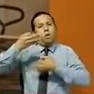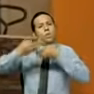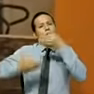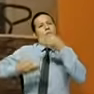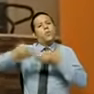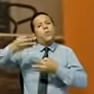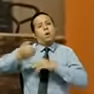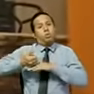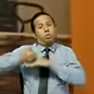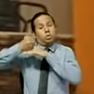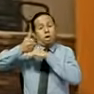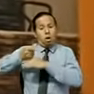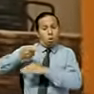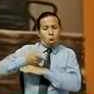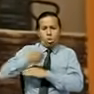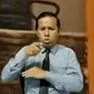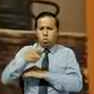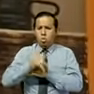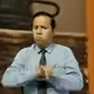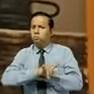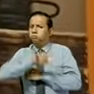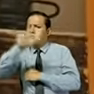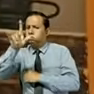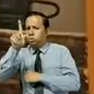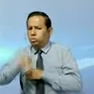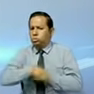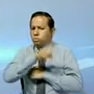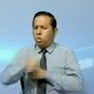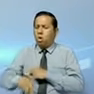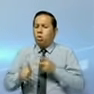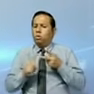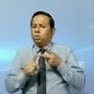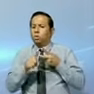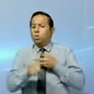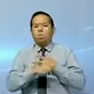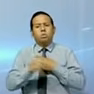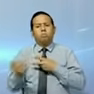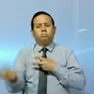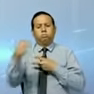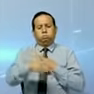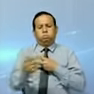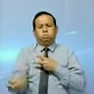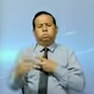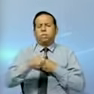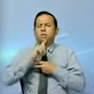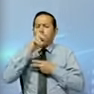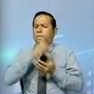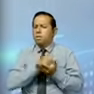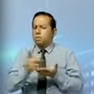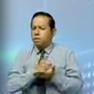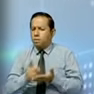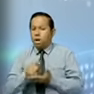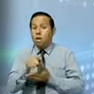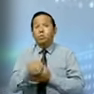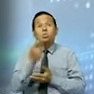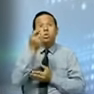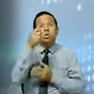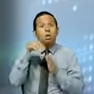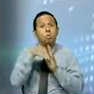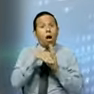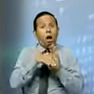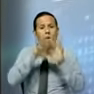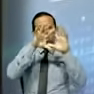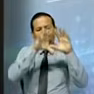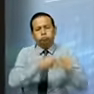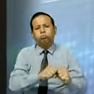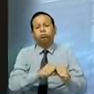juez dictó prohibición de salida del país, presentación periódica ante la fiscalía, retención de las cuentas de hasta $15,000 y